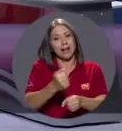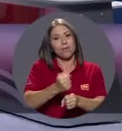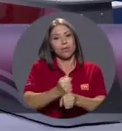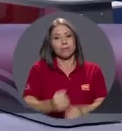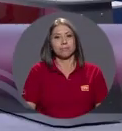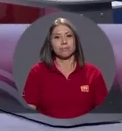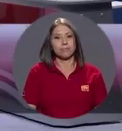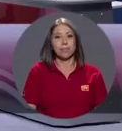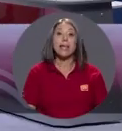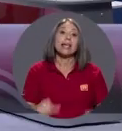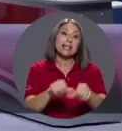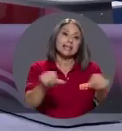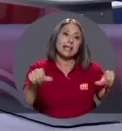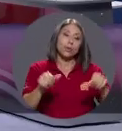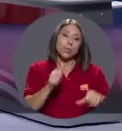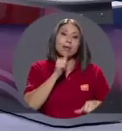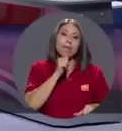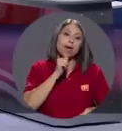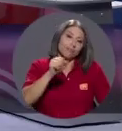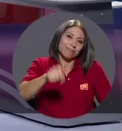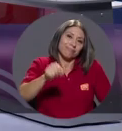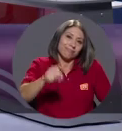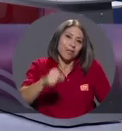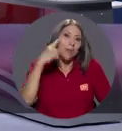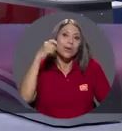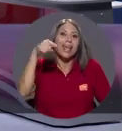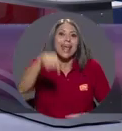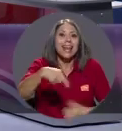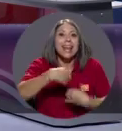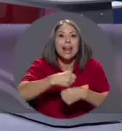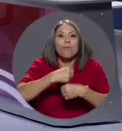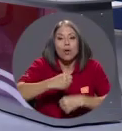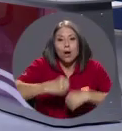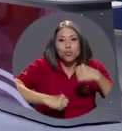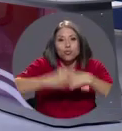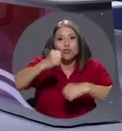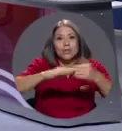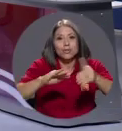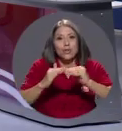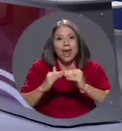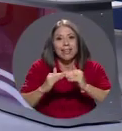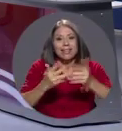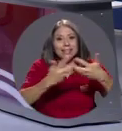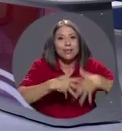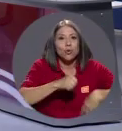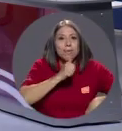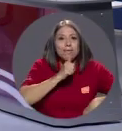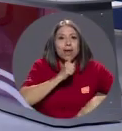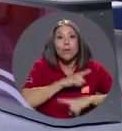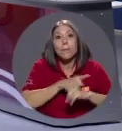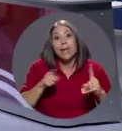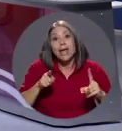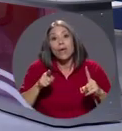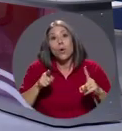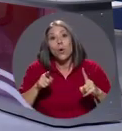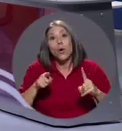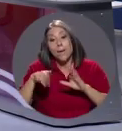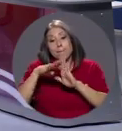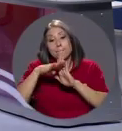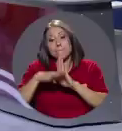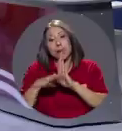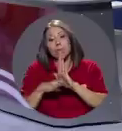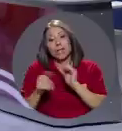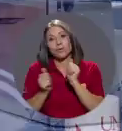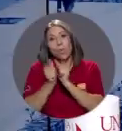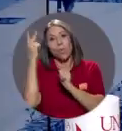esa labor. Y el sector privado, desde luego, porque es el que elabora ciudad, el que construye ciudad es el sector privado. Pero las